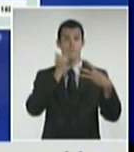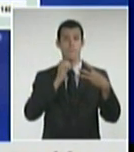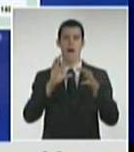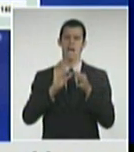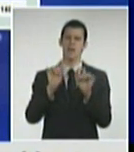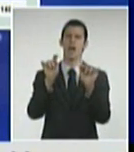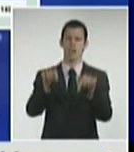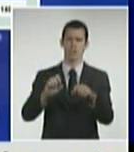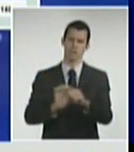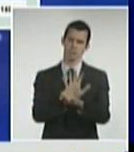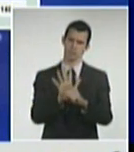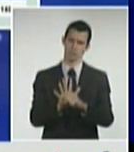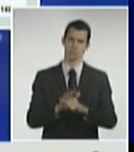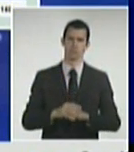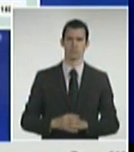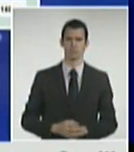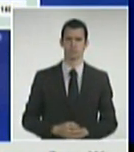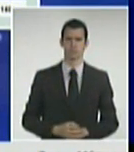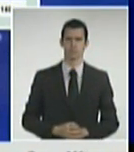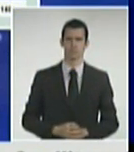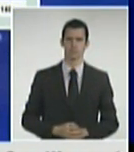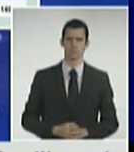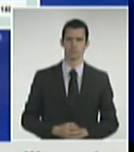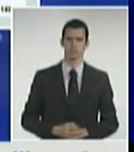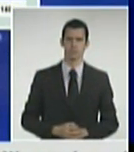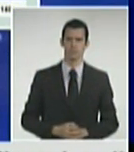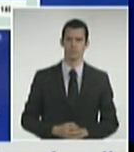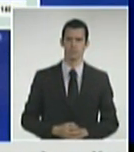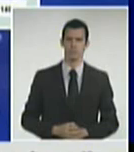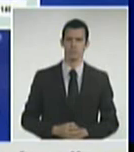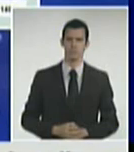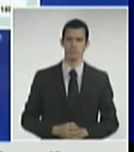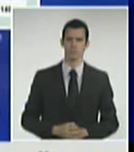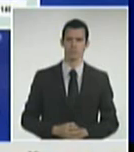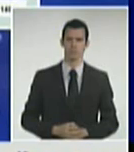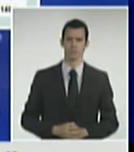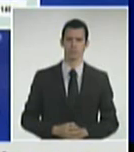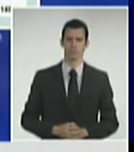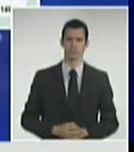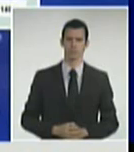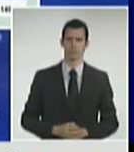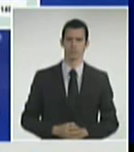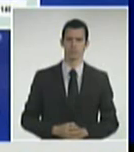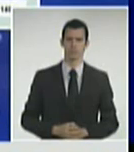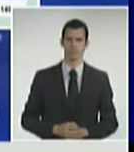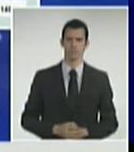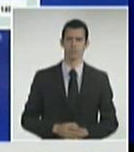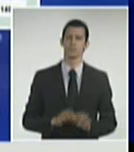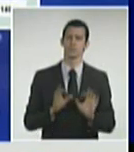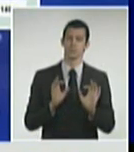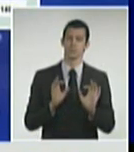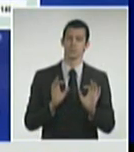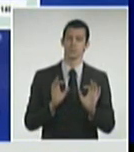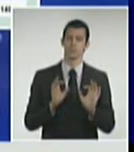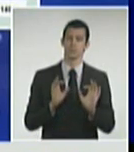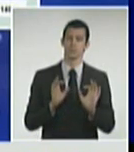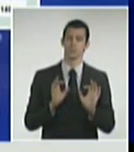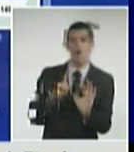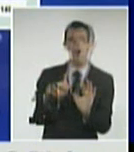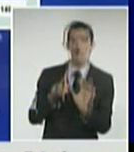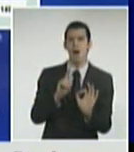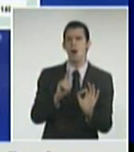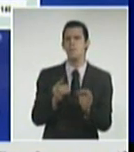la transmisión más elevada, aunque hay transmisión y representa el 11,6%